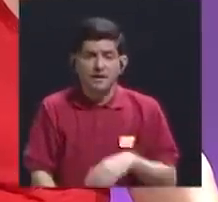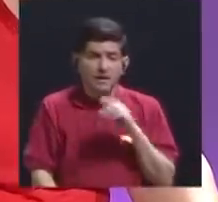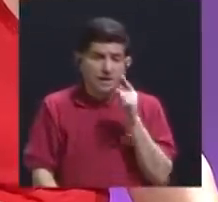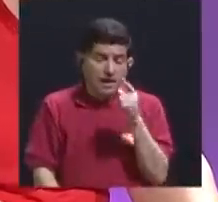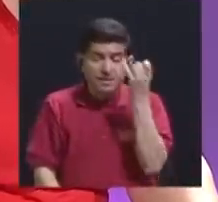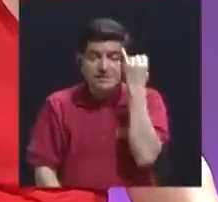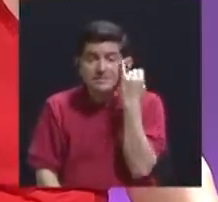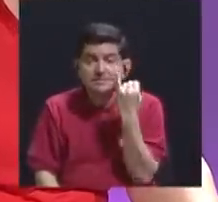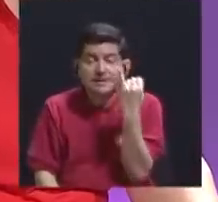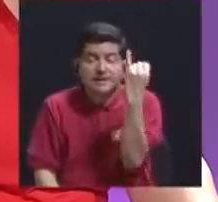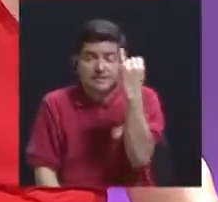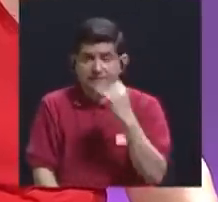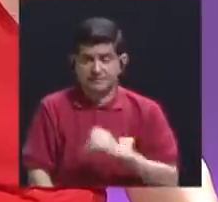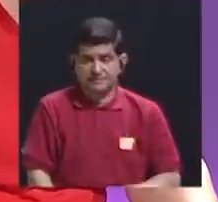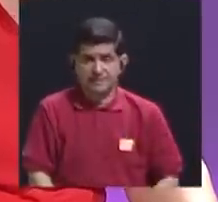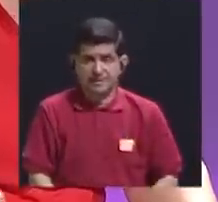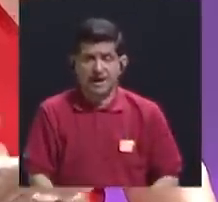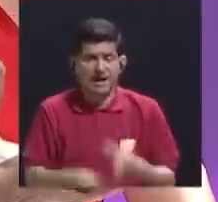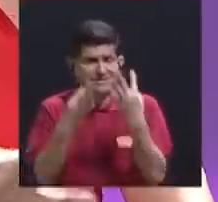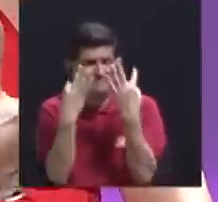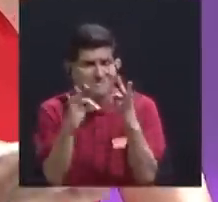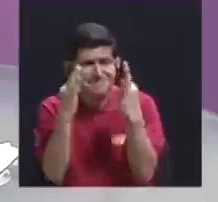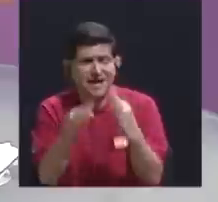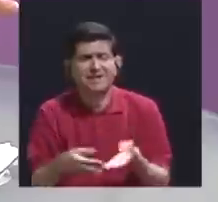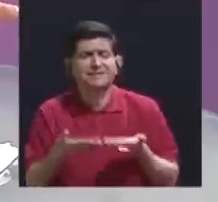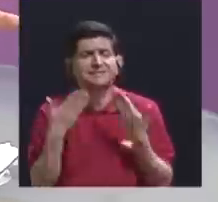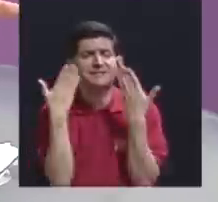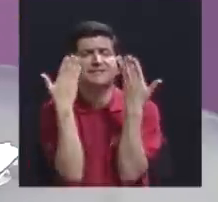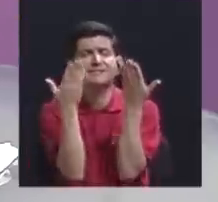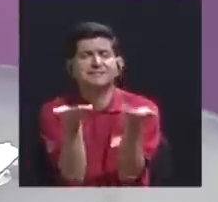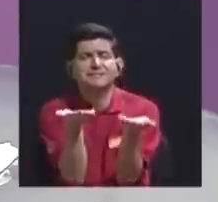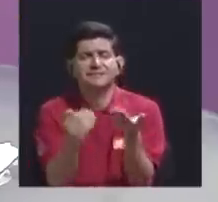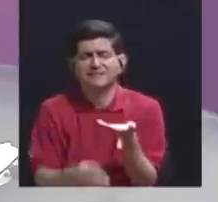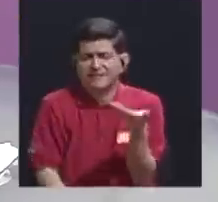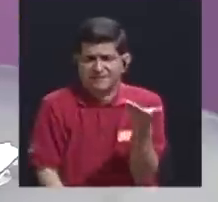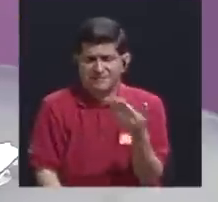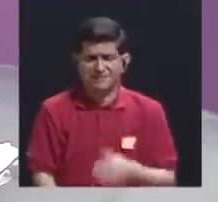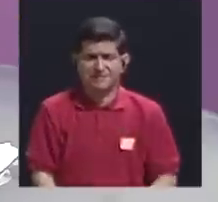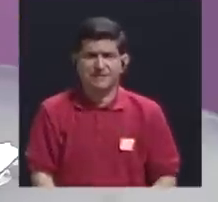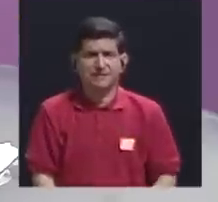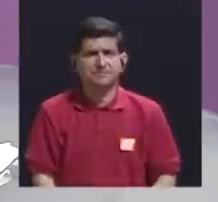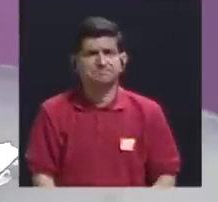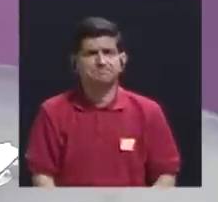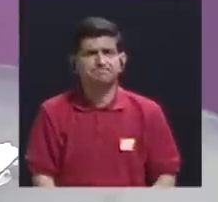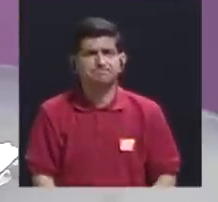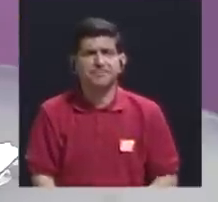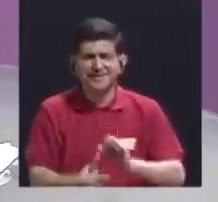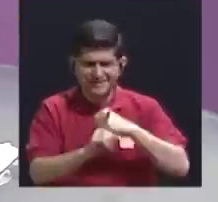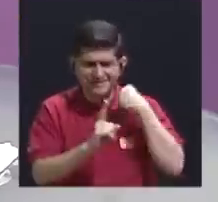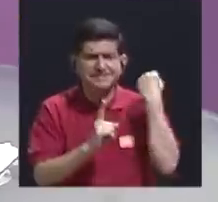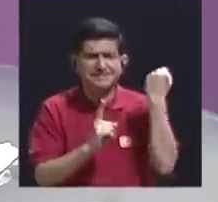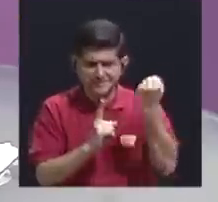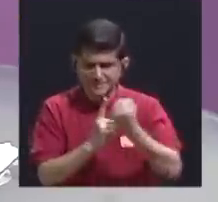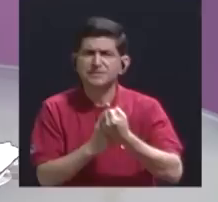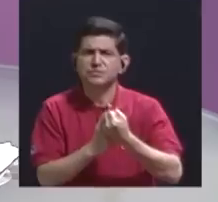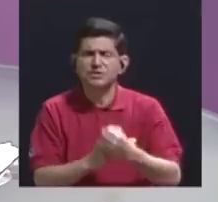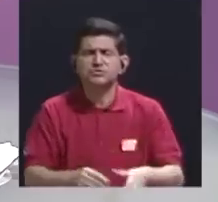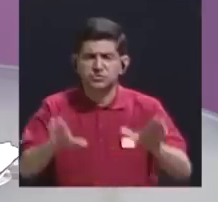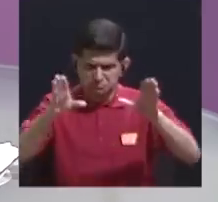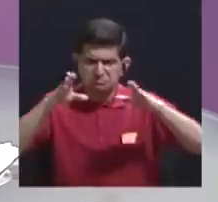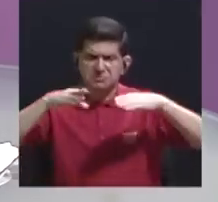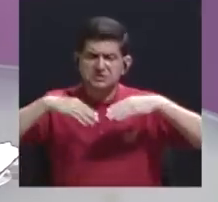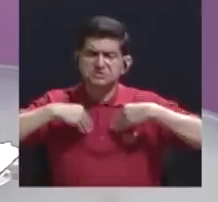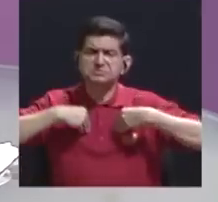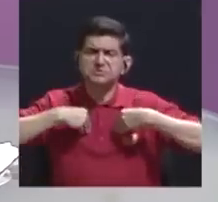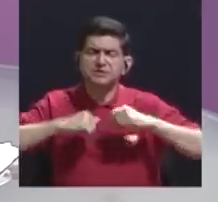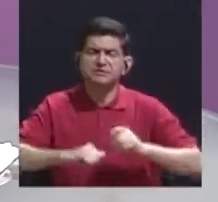iniciativa intenta proveer de digamos de condiciones aceptables